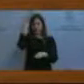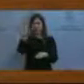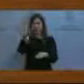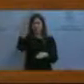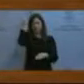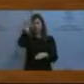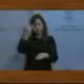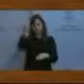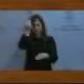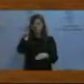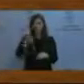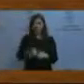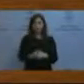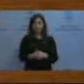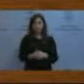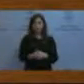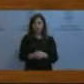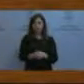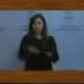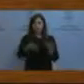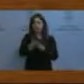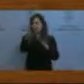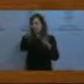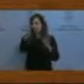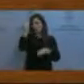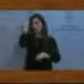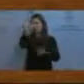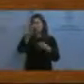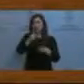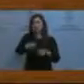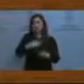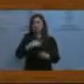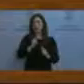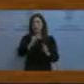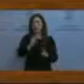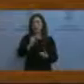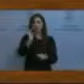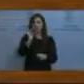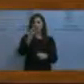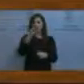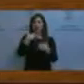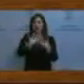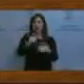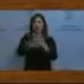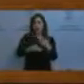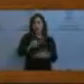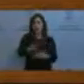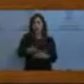que es de sentido común y que puede aportar mucho al funcionamiento